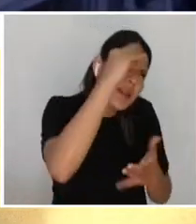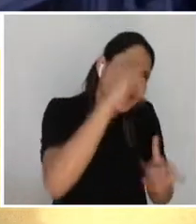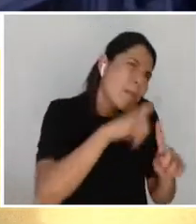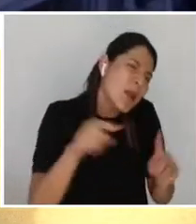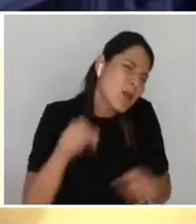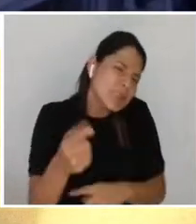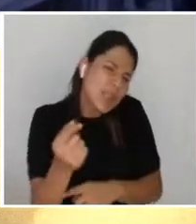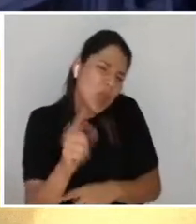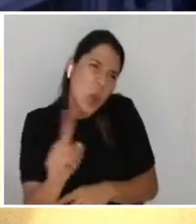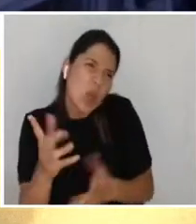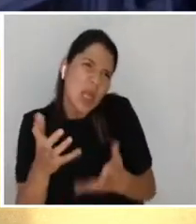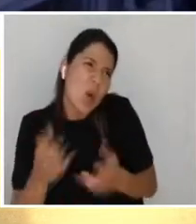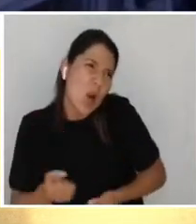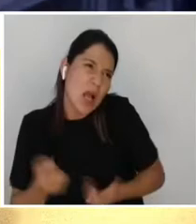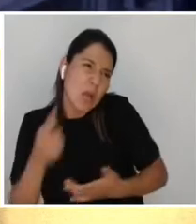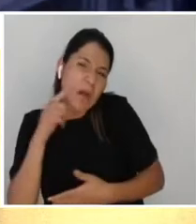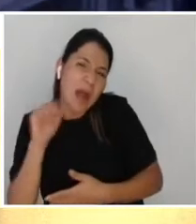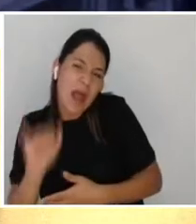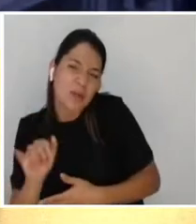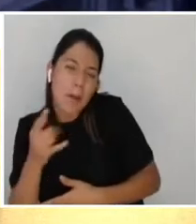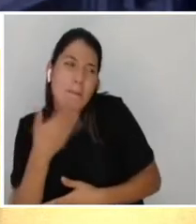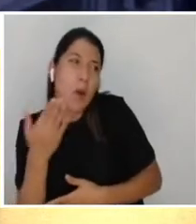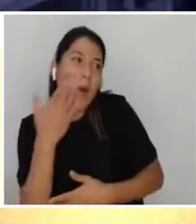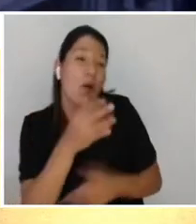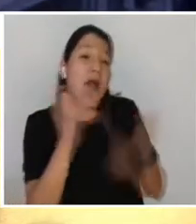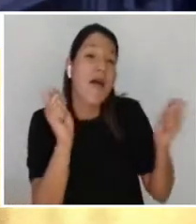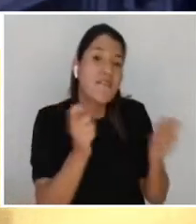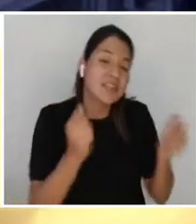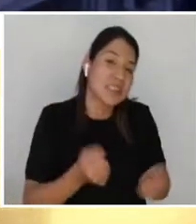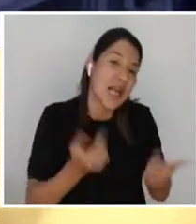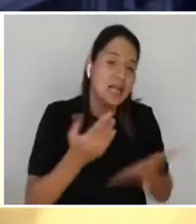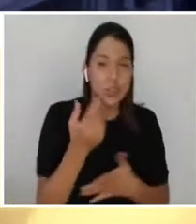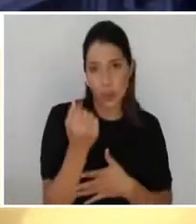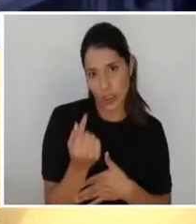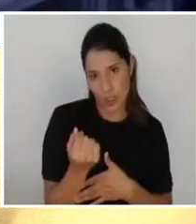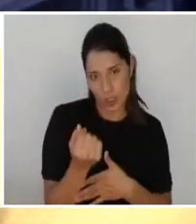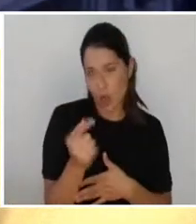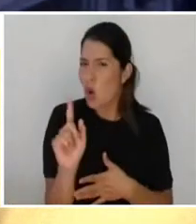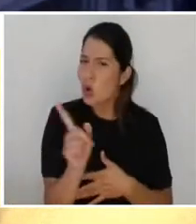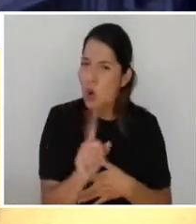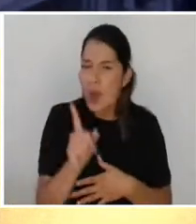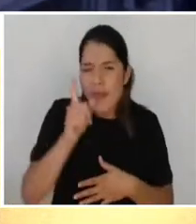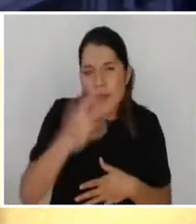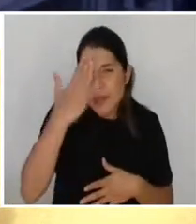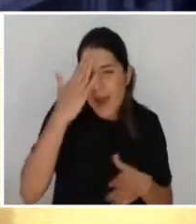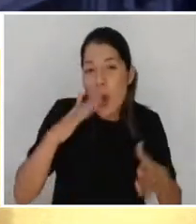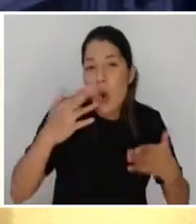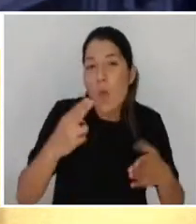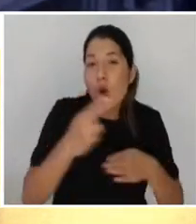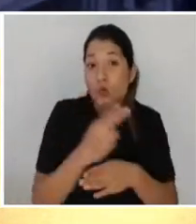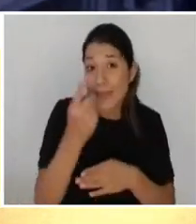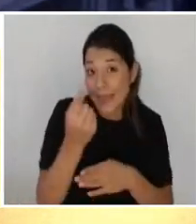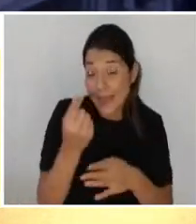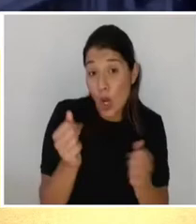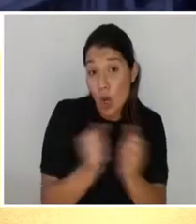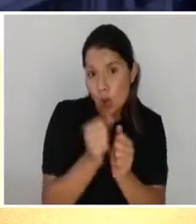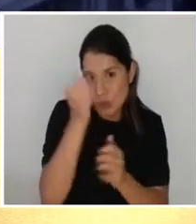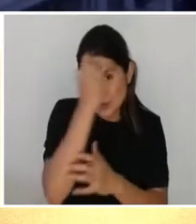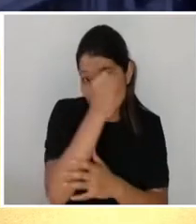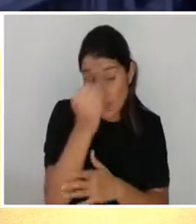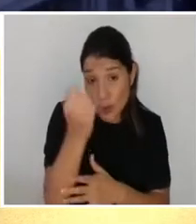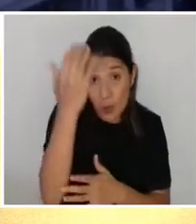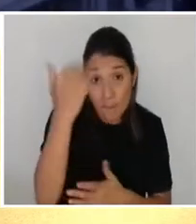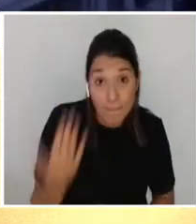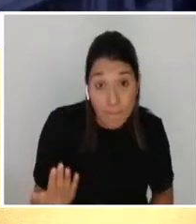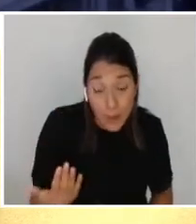de semana a una fiesta y me lo gasto ahí. Pero uno tiene que saber invertir su dinero sabiamente, ¿verdad? ¿Por qué? Porque si nosotros invertimos